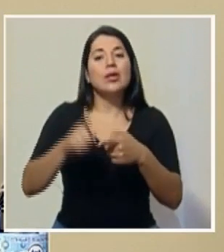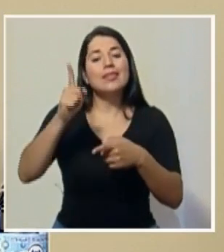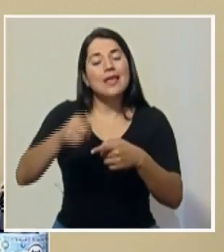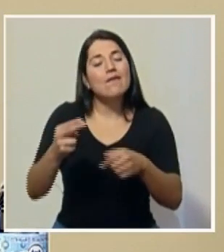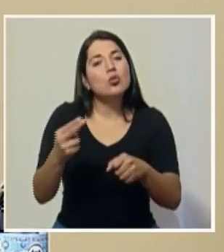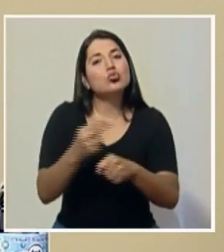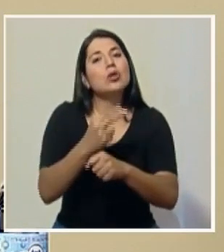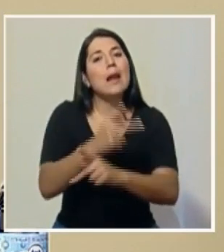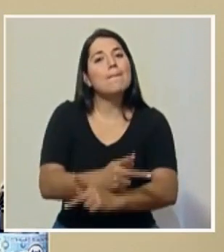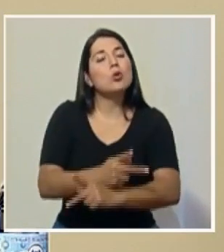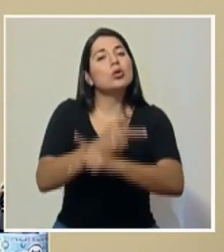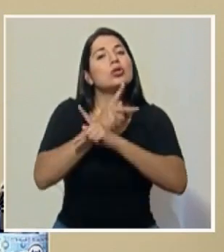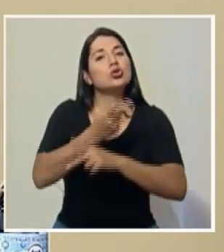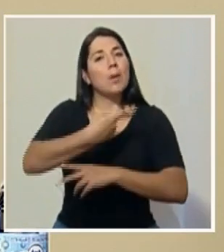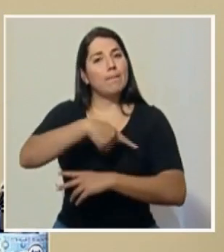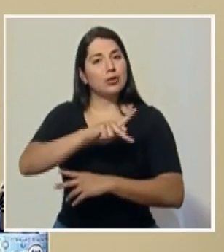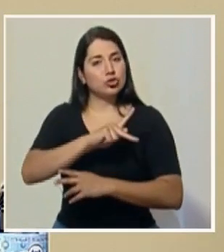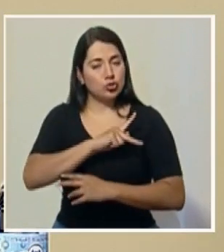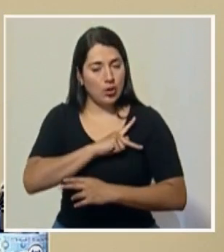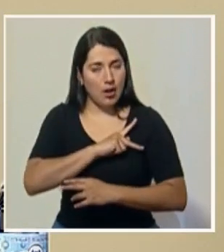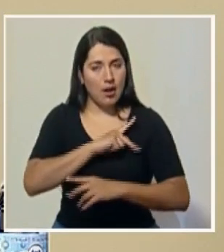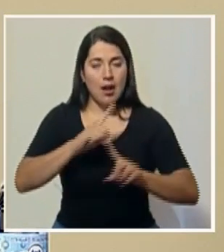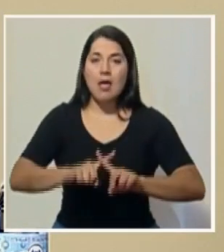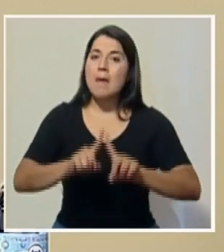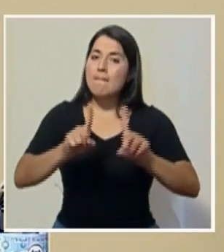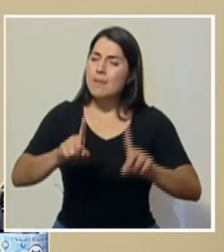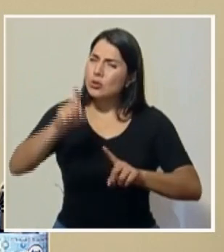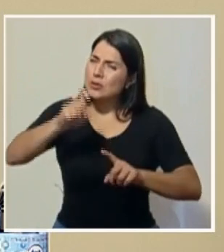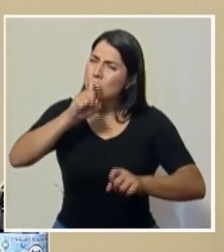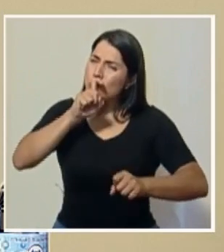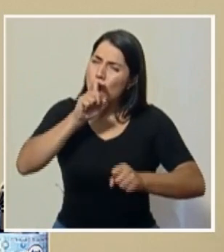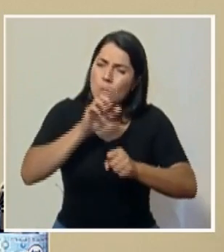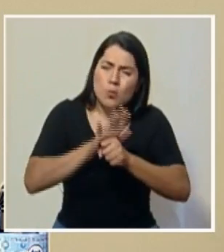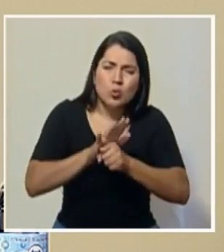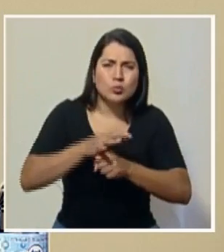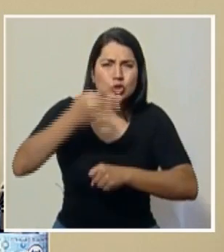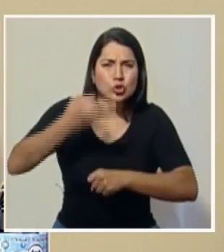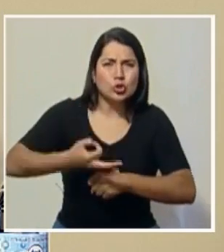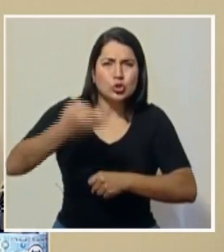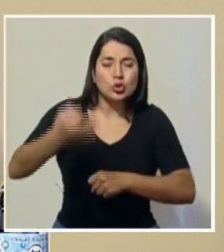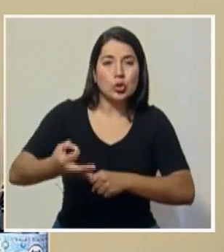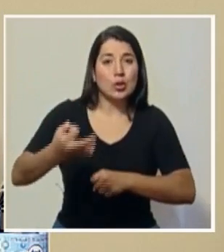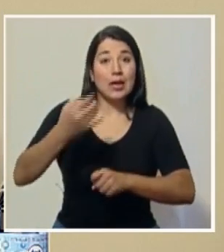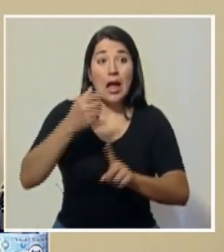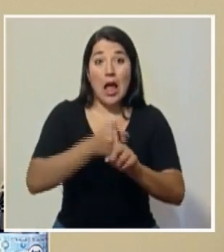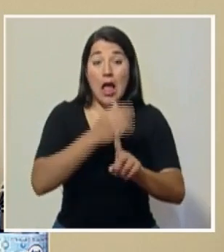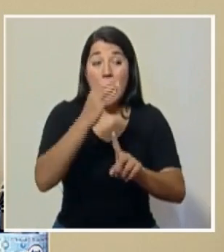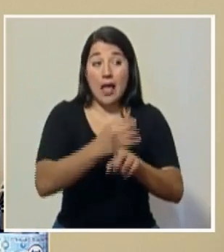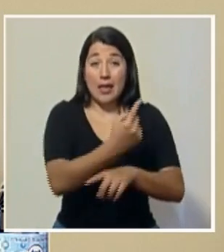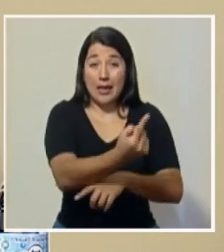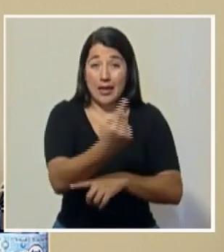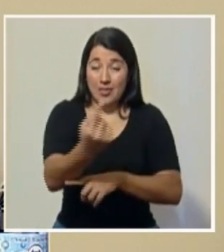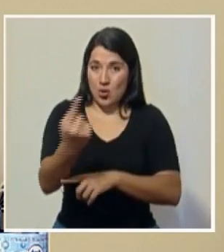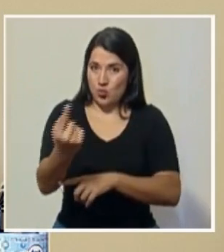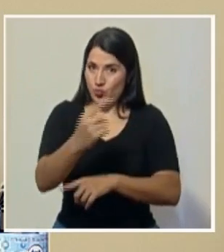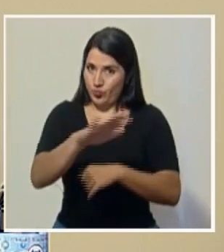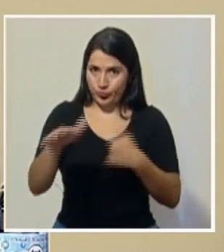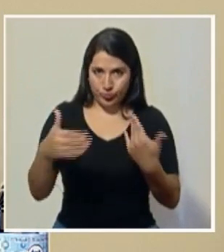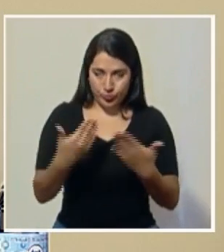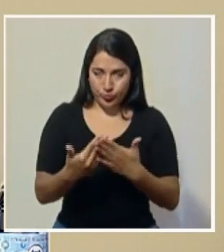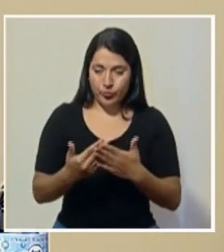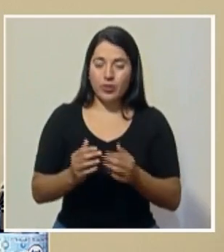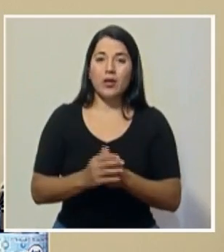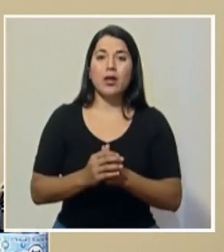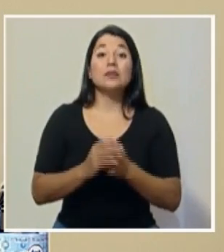equipo de protección personal. Pero ocupamos que eso sea un compromiso constante de todos y todas también. Con respecto a lo